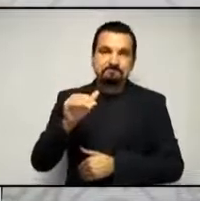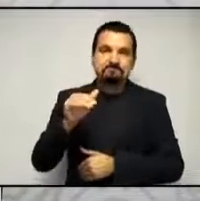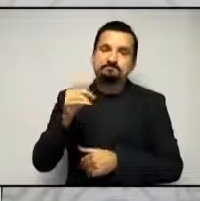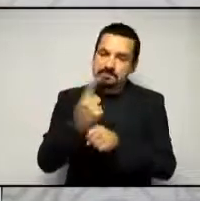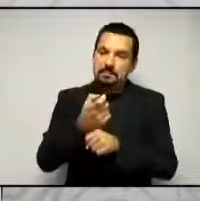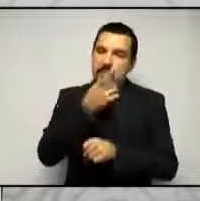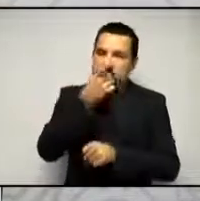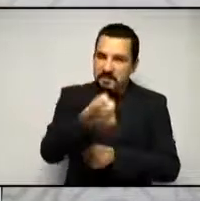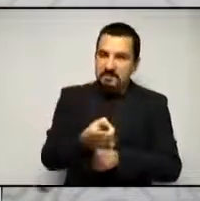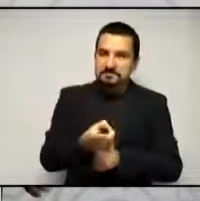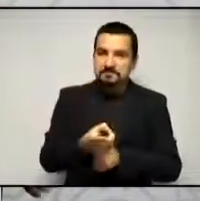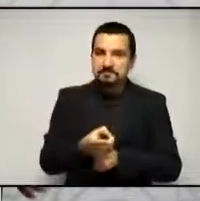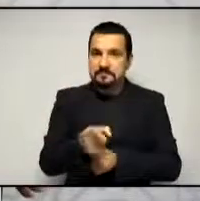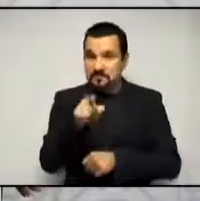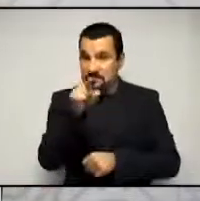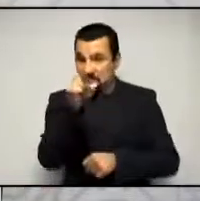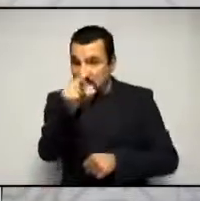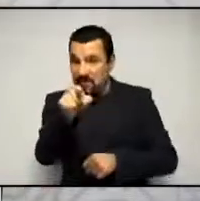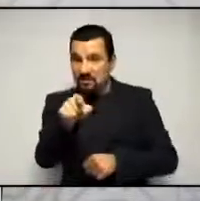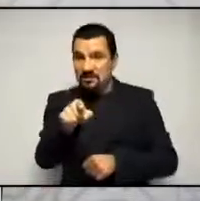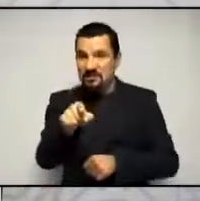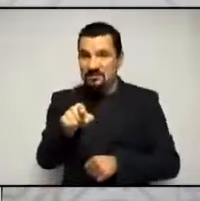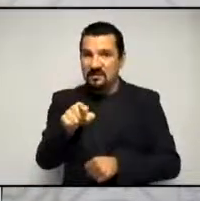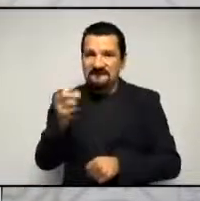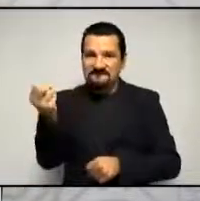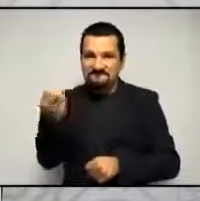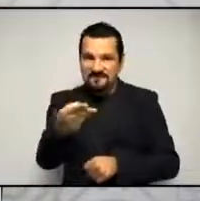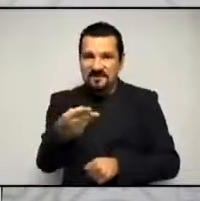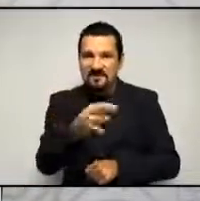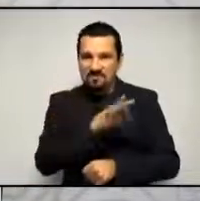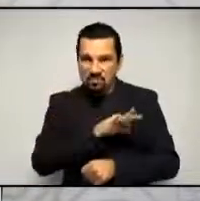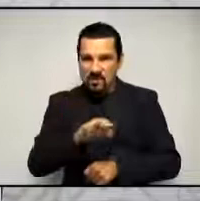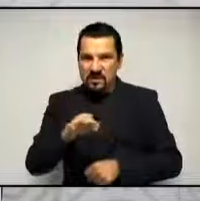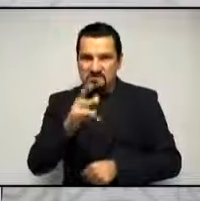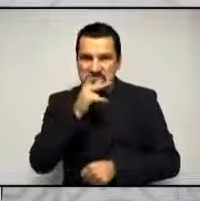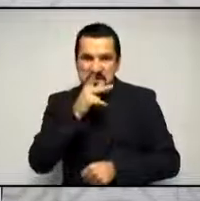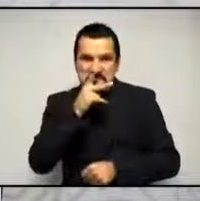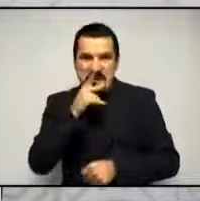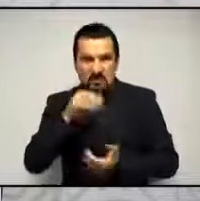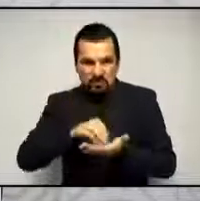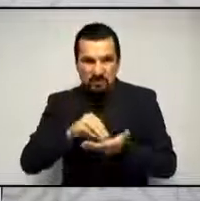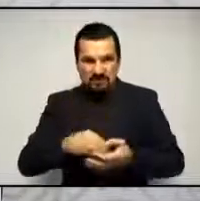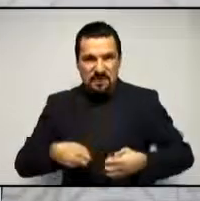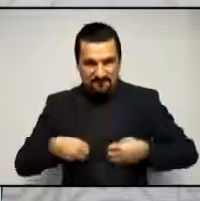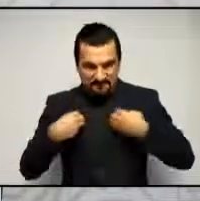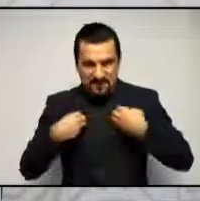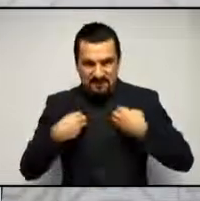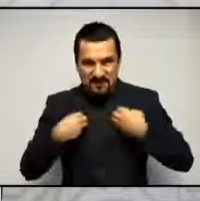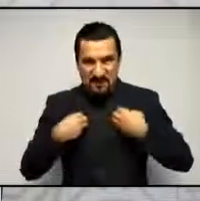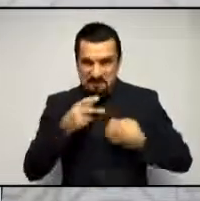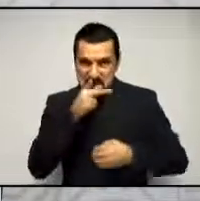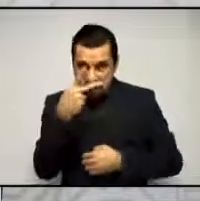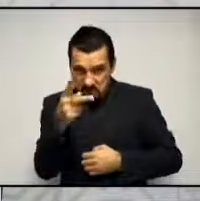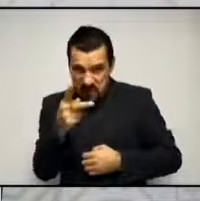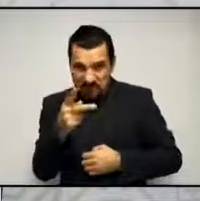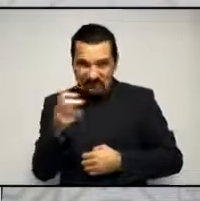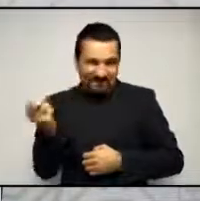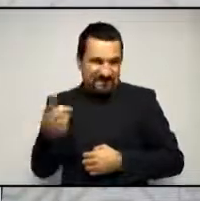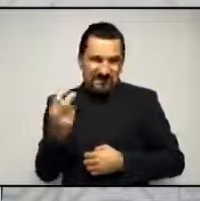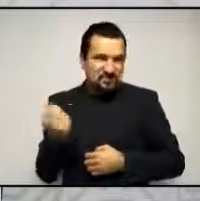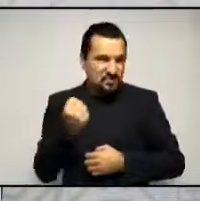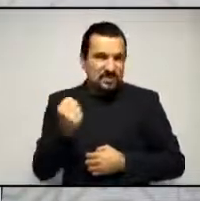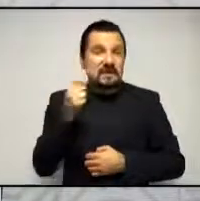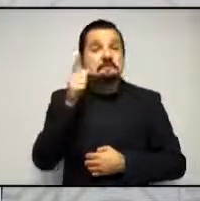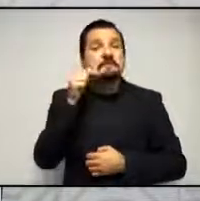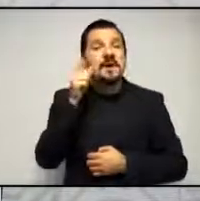a los que tienen la fortuna de tener a su papá de tenerlo con vida mañana